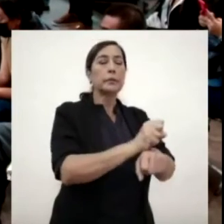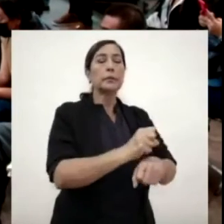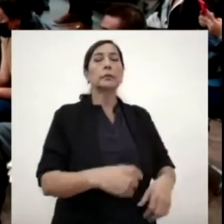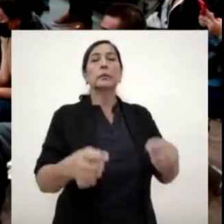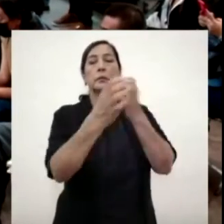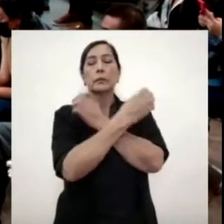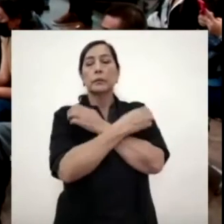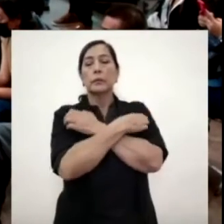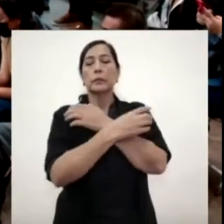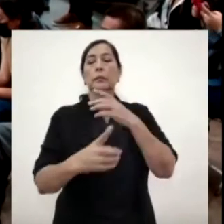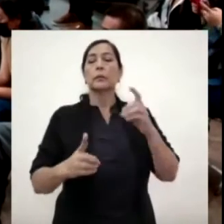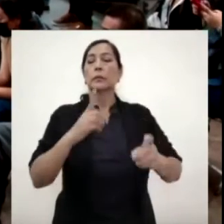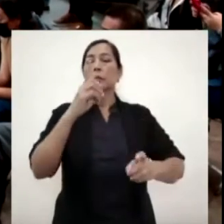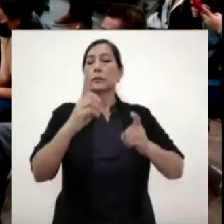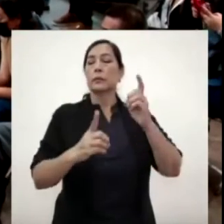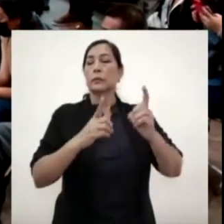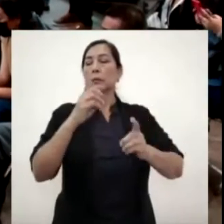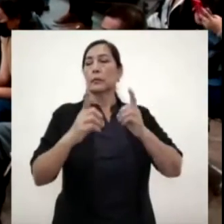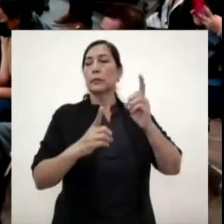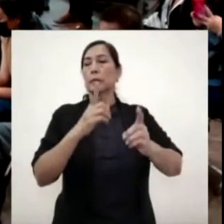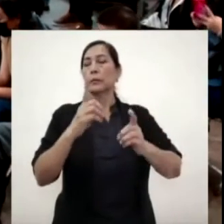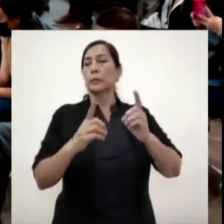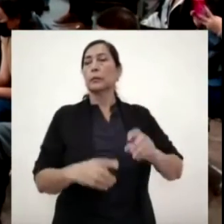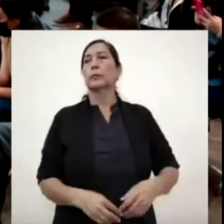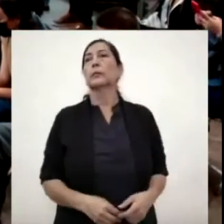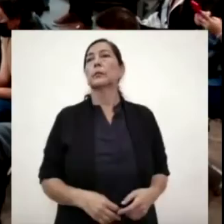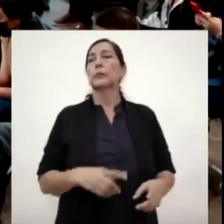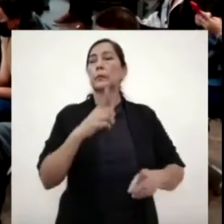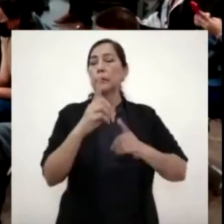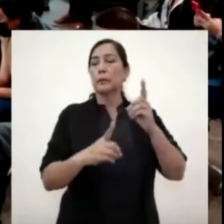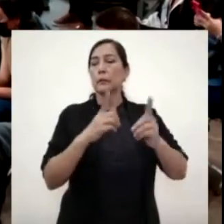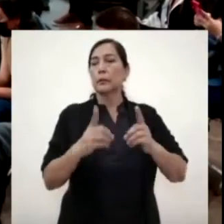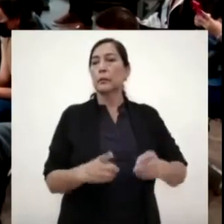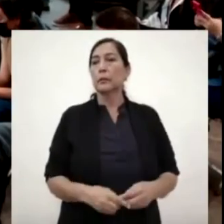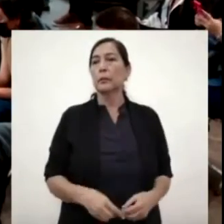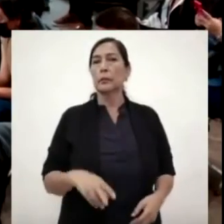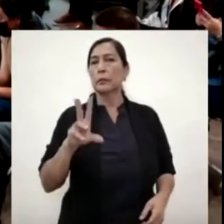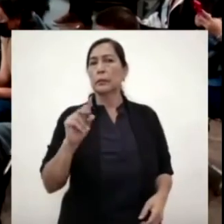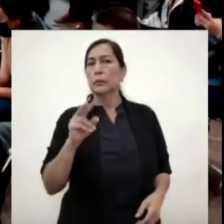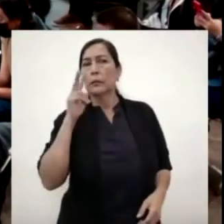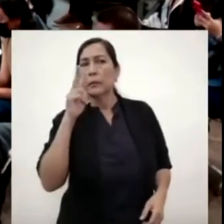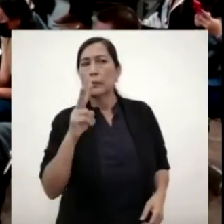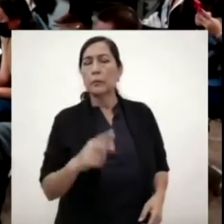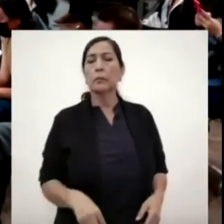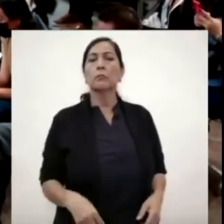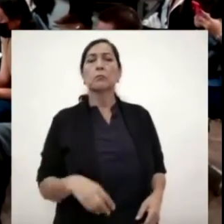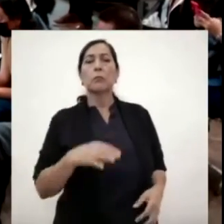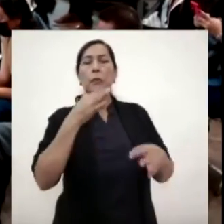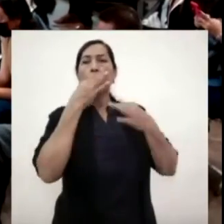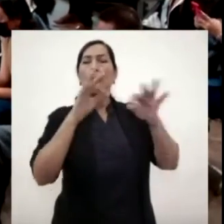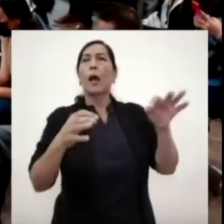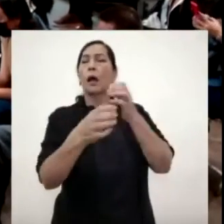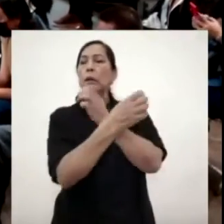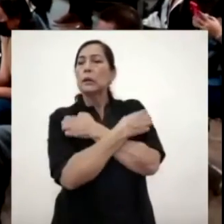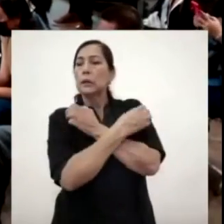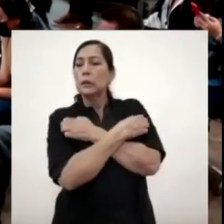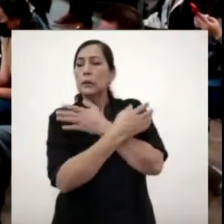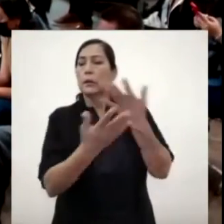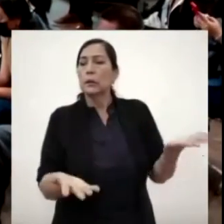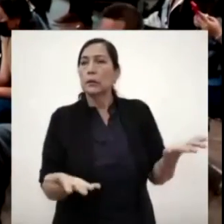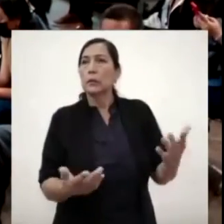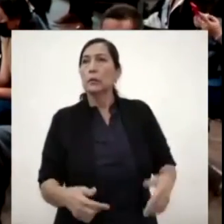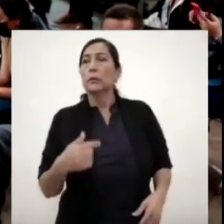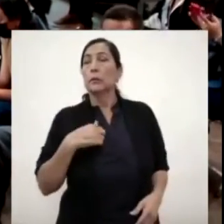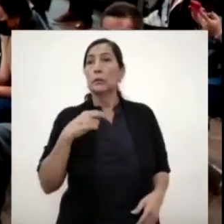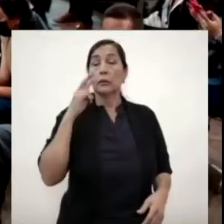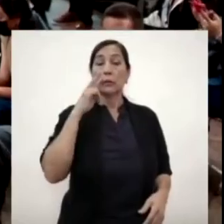deporte. No escuché que se haya mencionado la educación. En la semana escuché yo